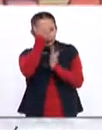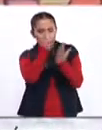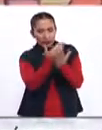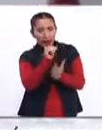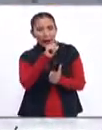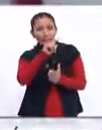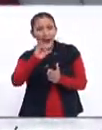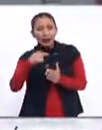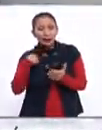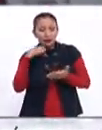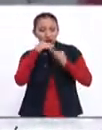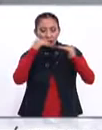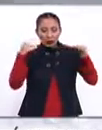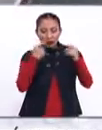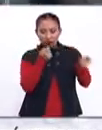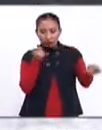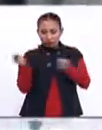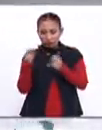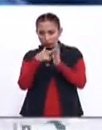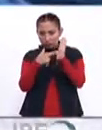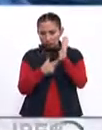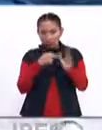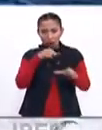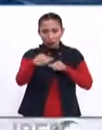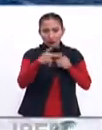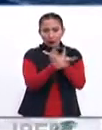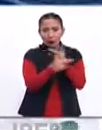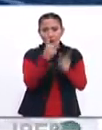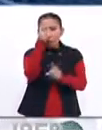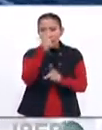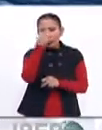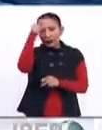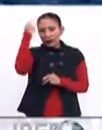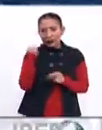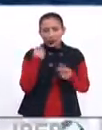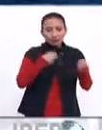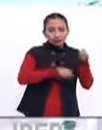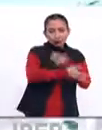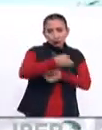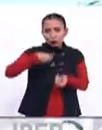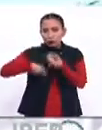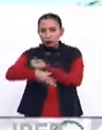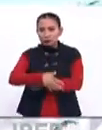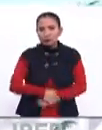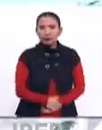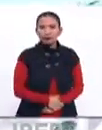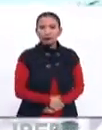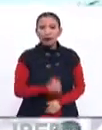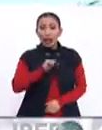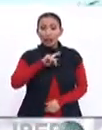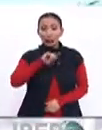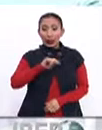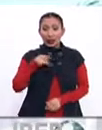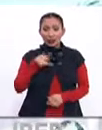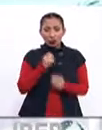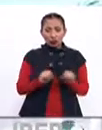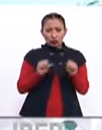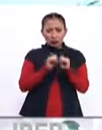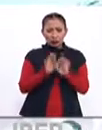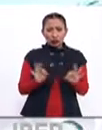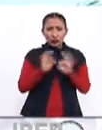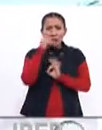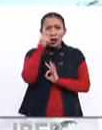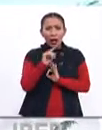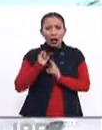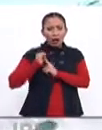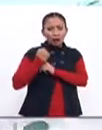de la APEC de estandarizar las regulaciones en el comercio de productos para facilitar su intercambio. APEC is a